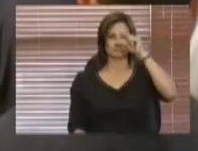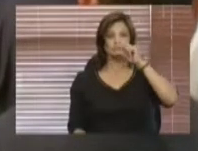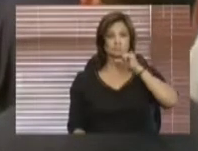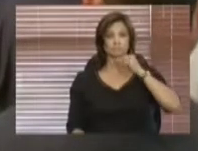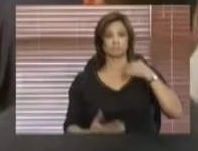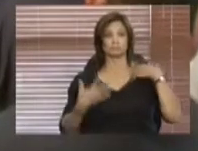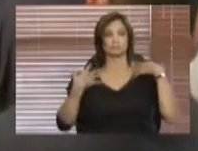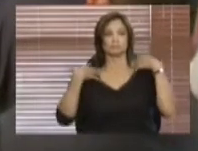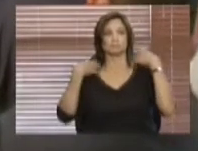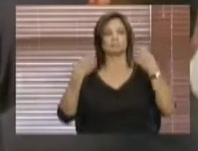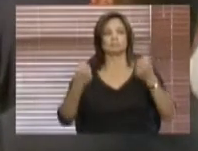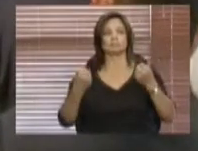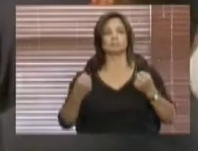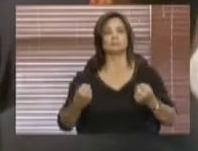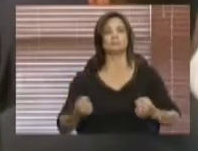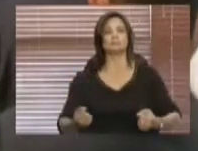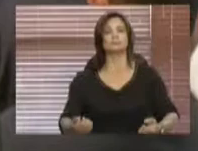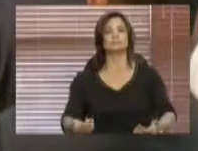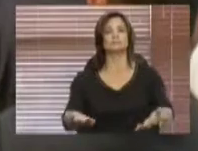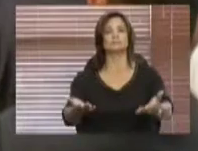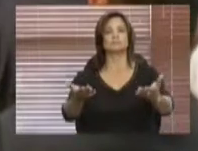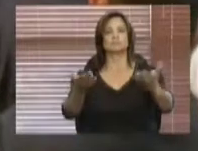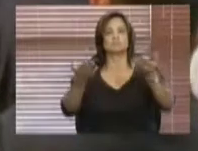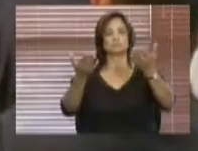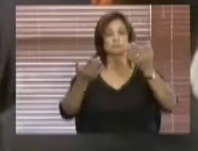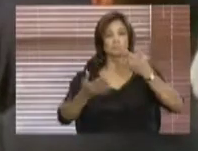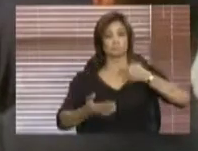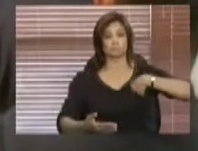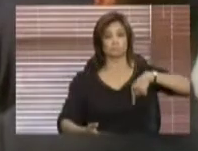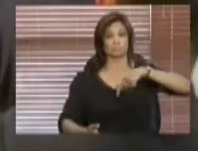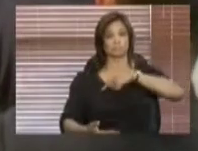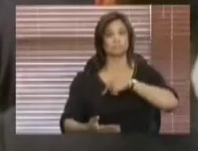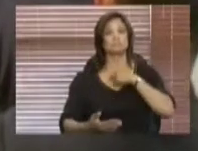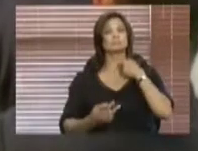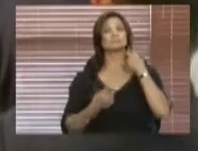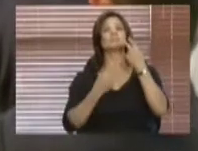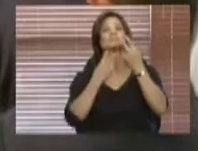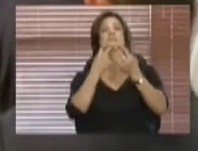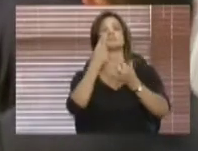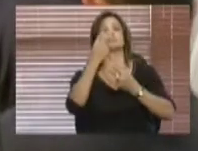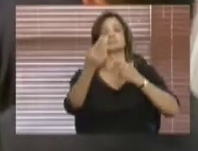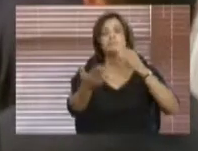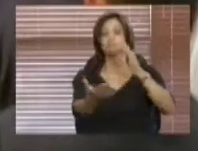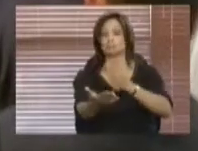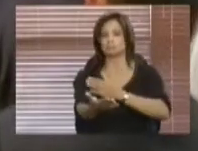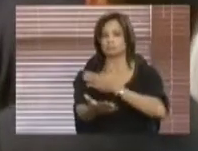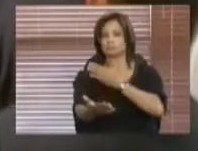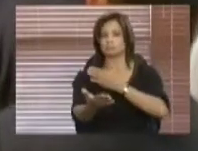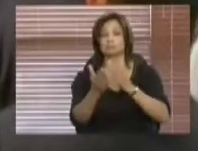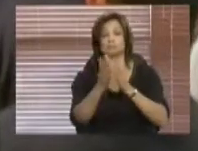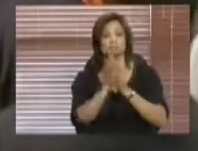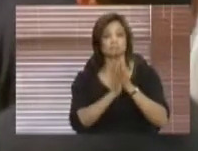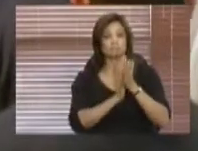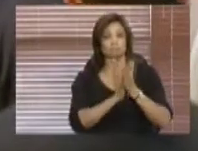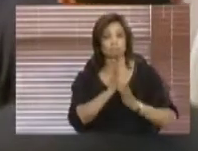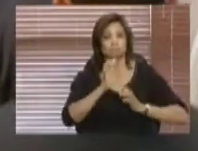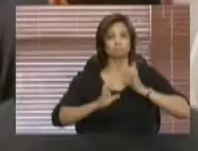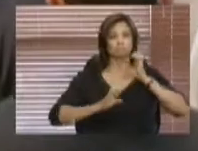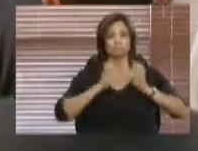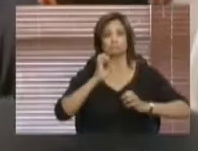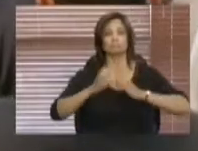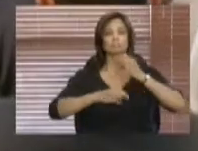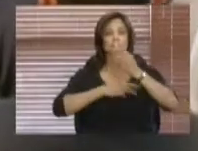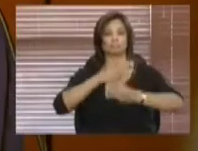Quisqueyanos valientes, alcemos nuestro canto con viva emoción y